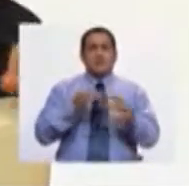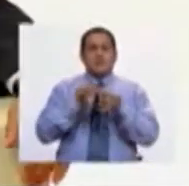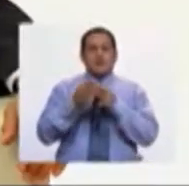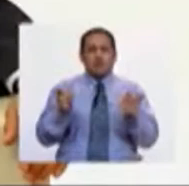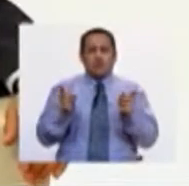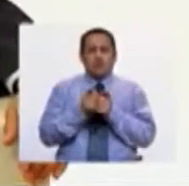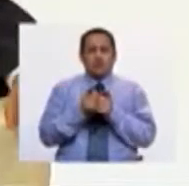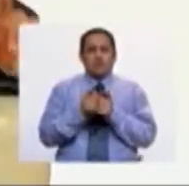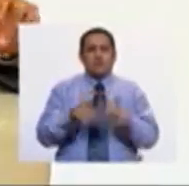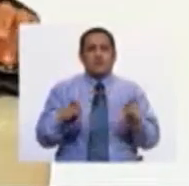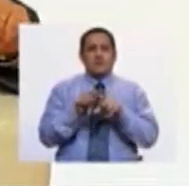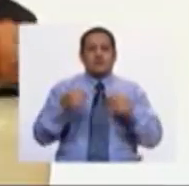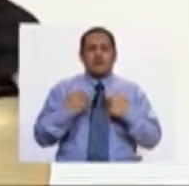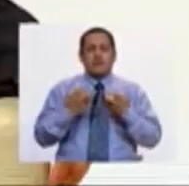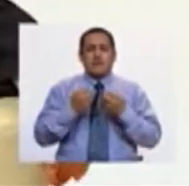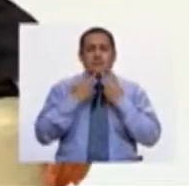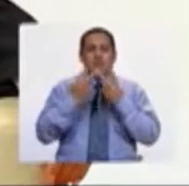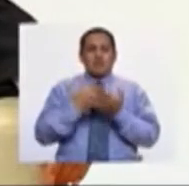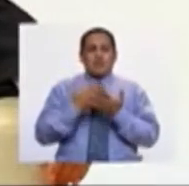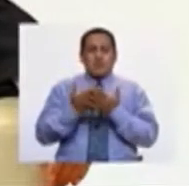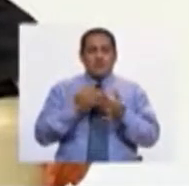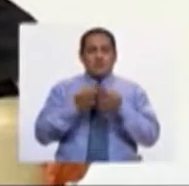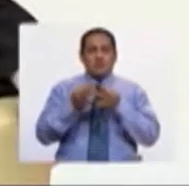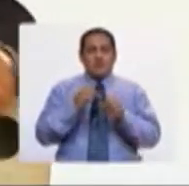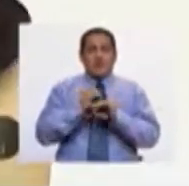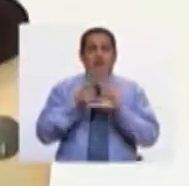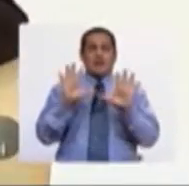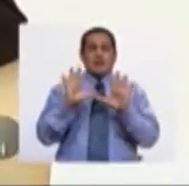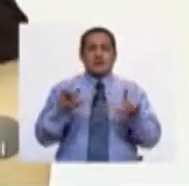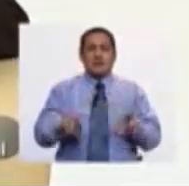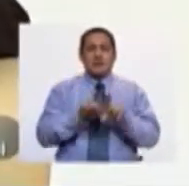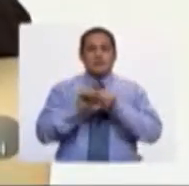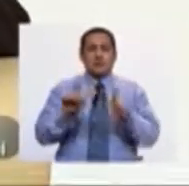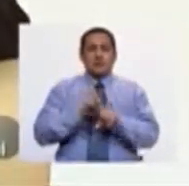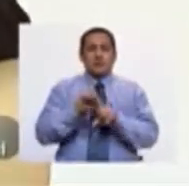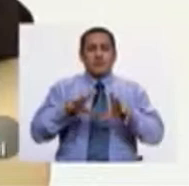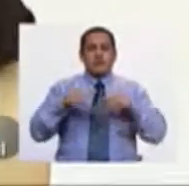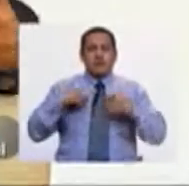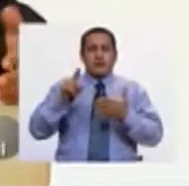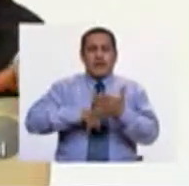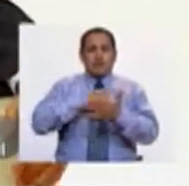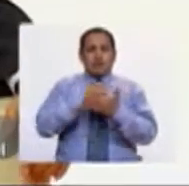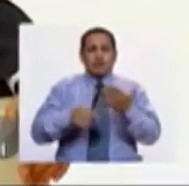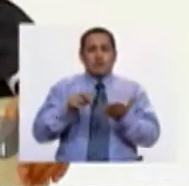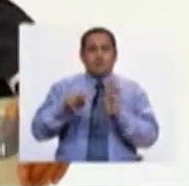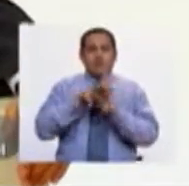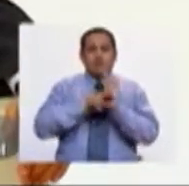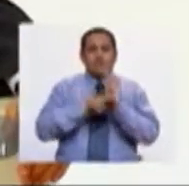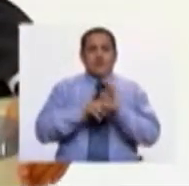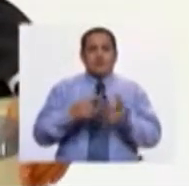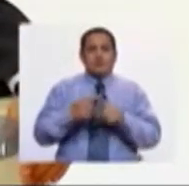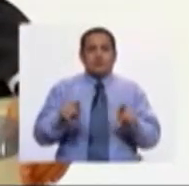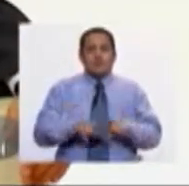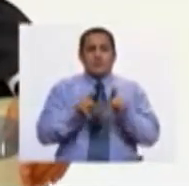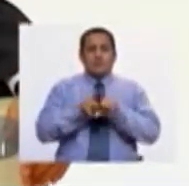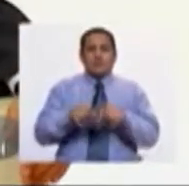una brevísima precisión, sí quería rescatar un argumento que no llegó a permitir la eliminación de la norma, pero sí es